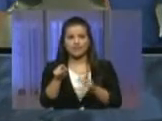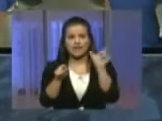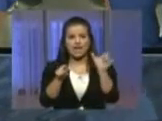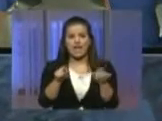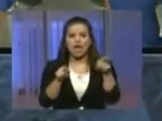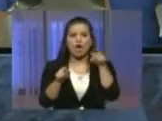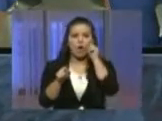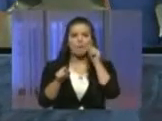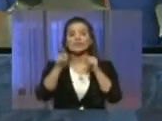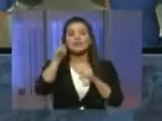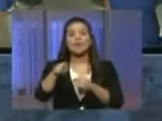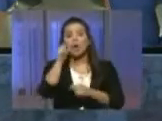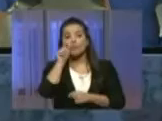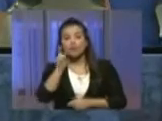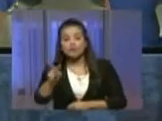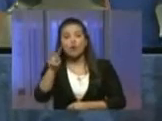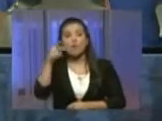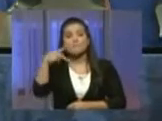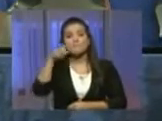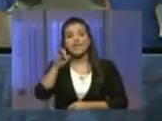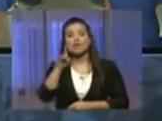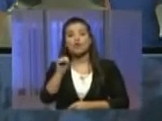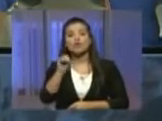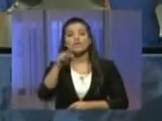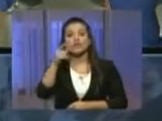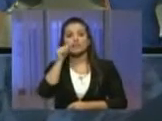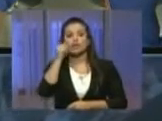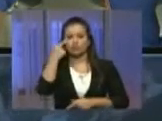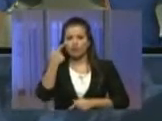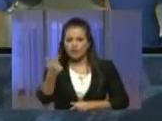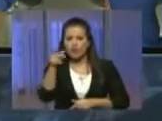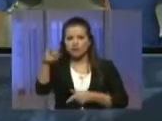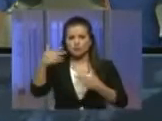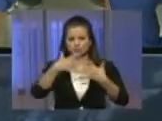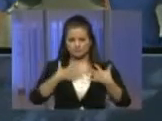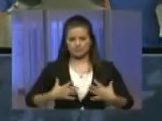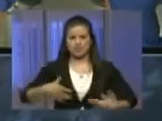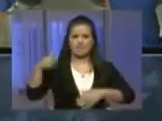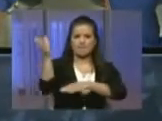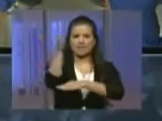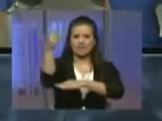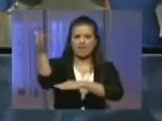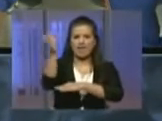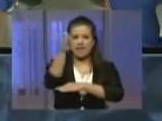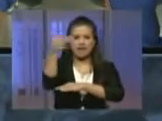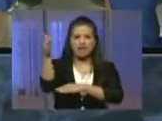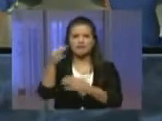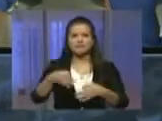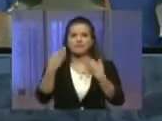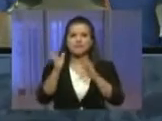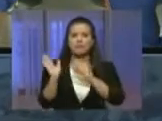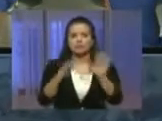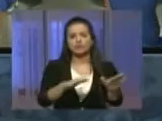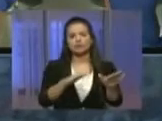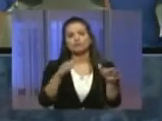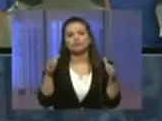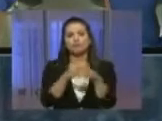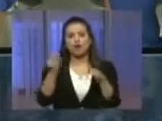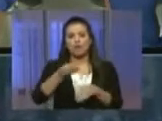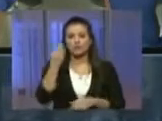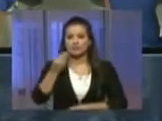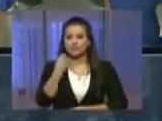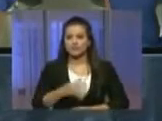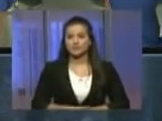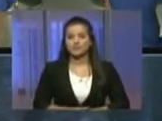Infante ahí yo los veo activos con la bandera de Venezuela apoyando a nuestros muchachos se encuentran aquí